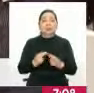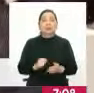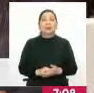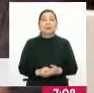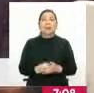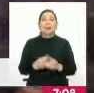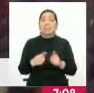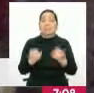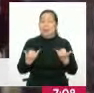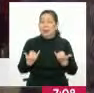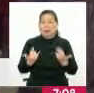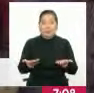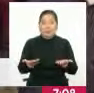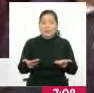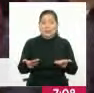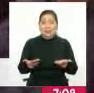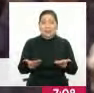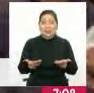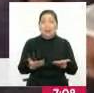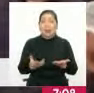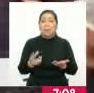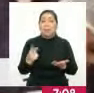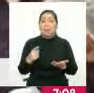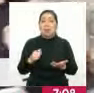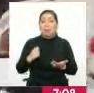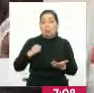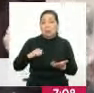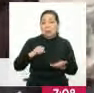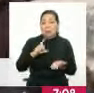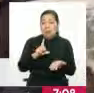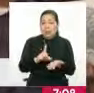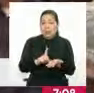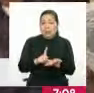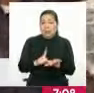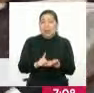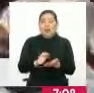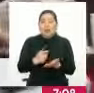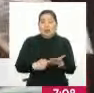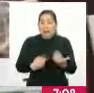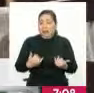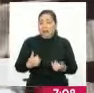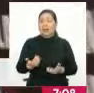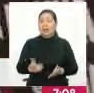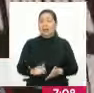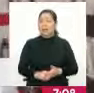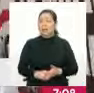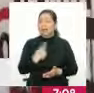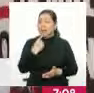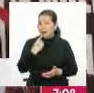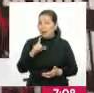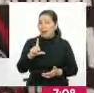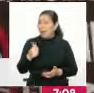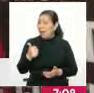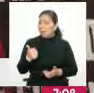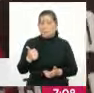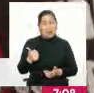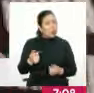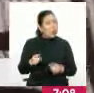¿no? Pero esta vía fue inhabilitada por la Municipalidad de Lima, quien considera que la Municipalidad de La Molina no tiene